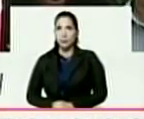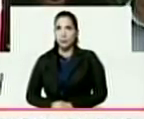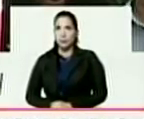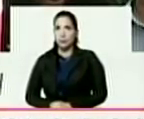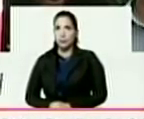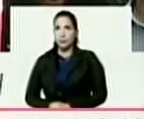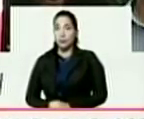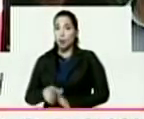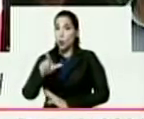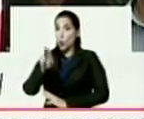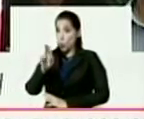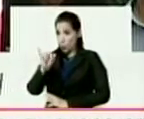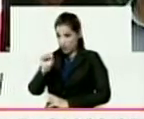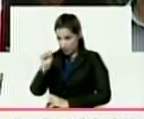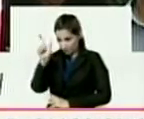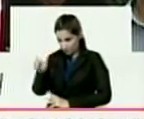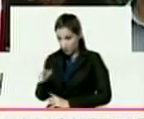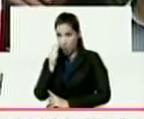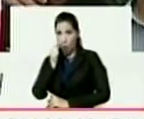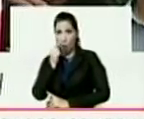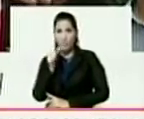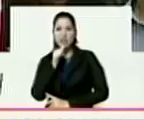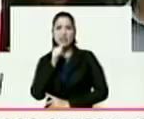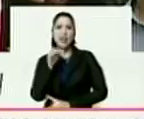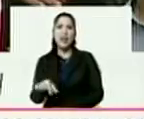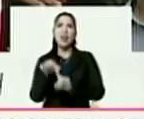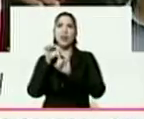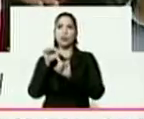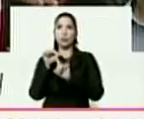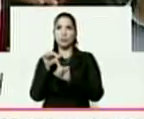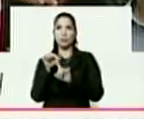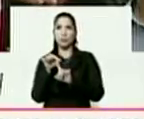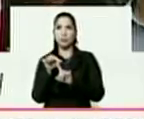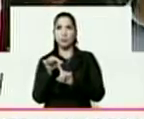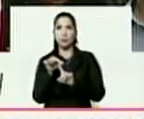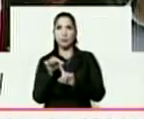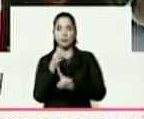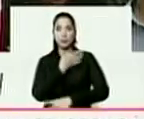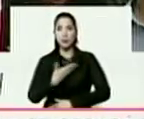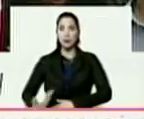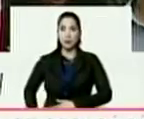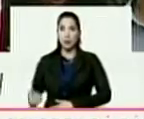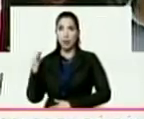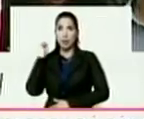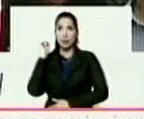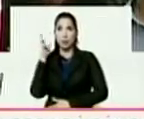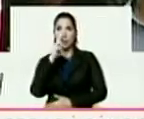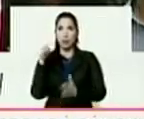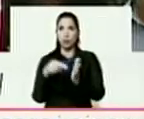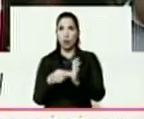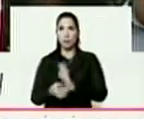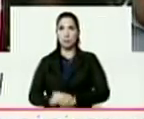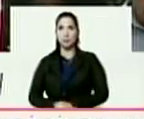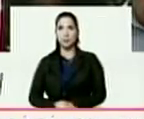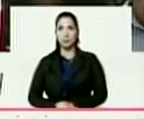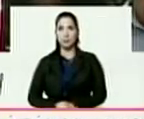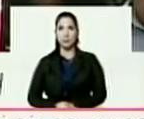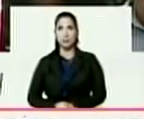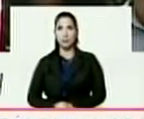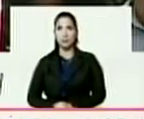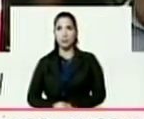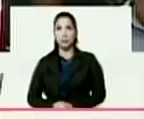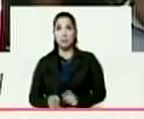luís parra quien fue electo presidente de la de la asamblea nacional